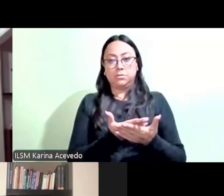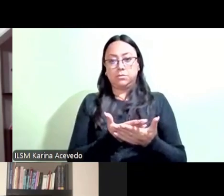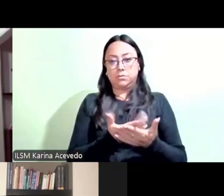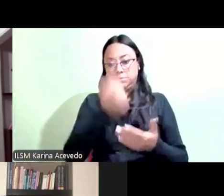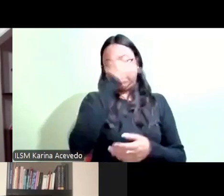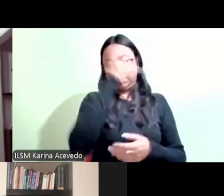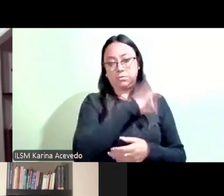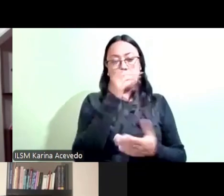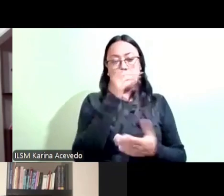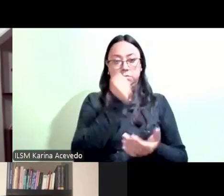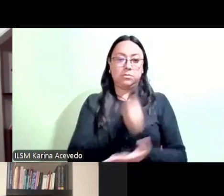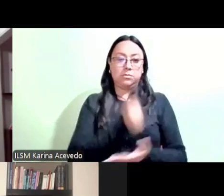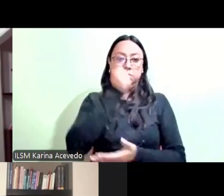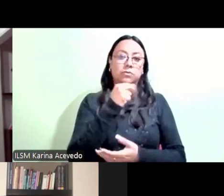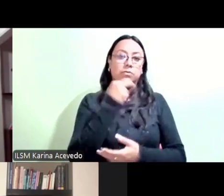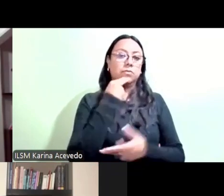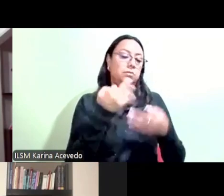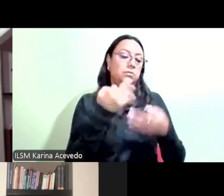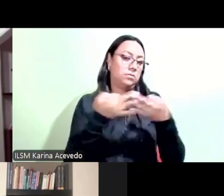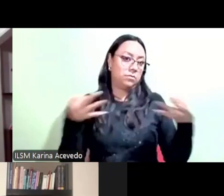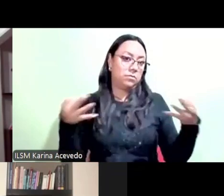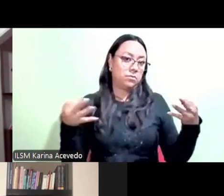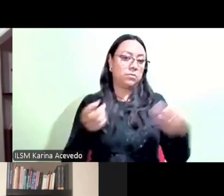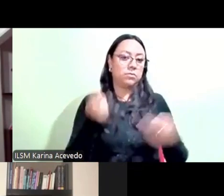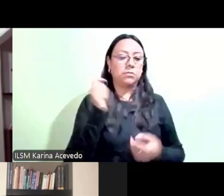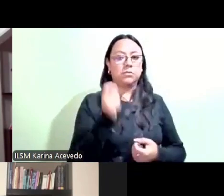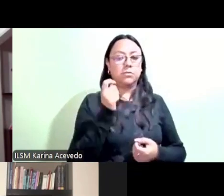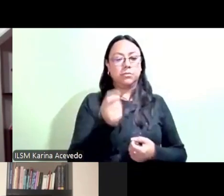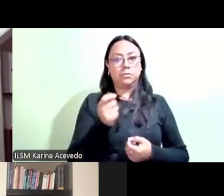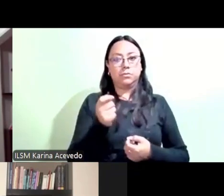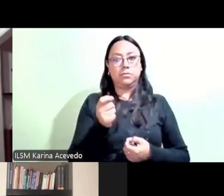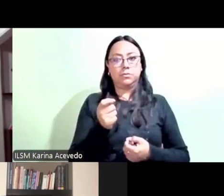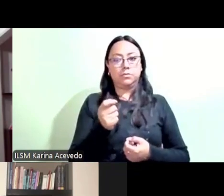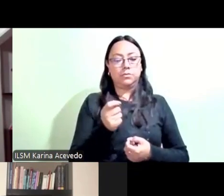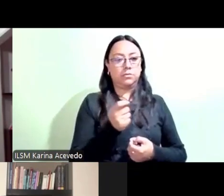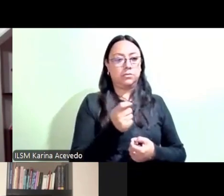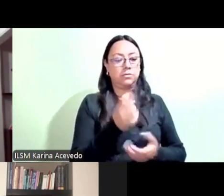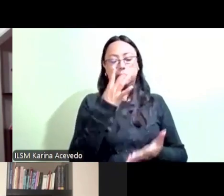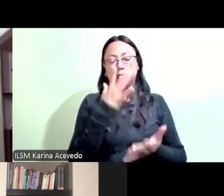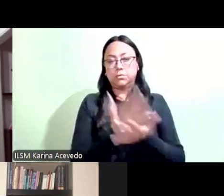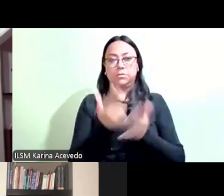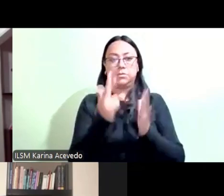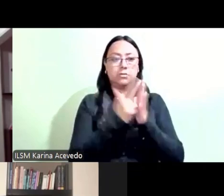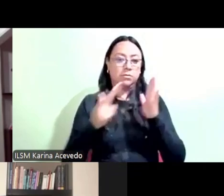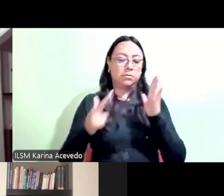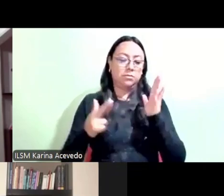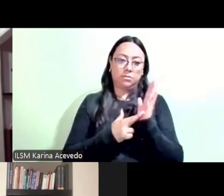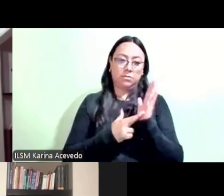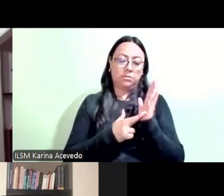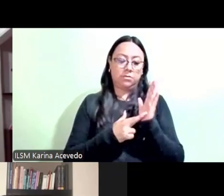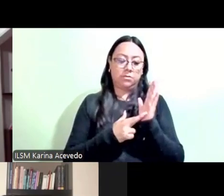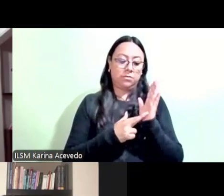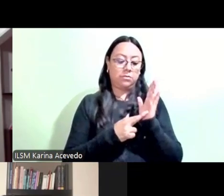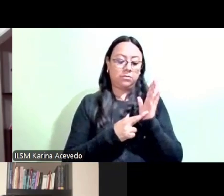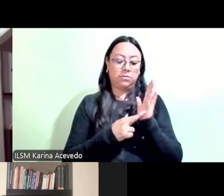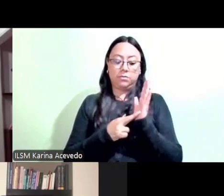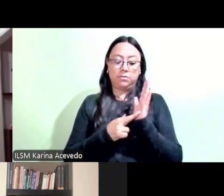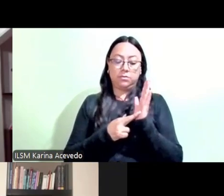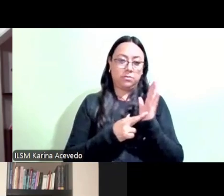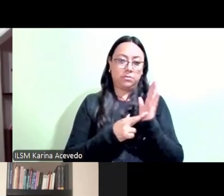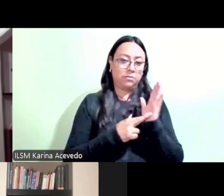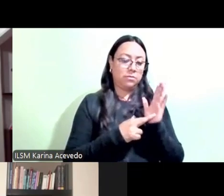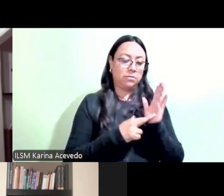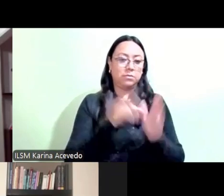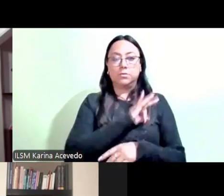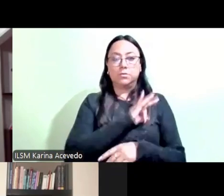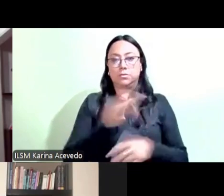aprobación de este cambio de uso de suelo no es otra cosa sino la regularización de una